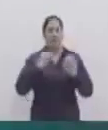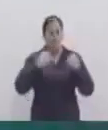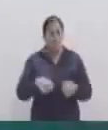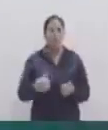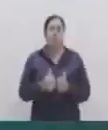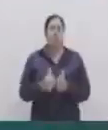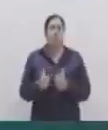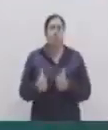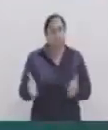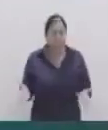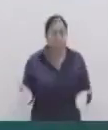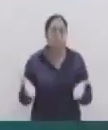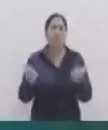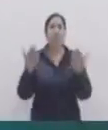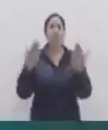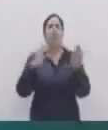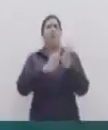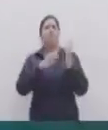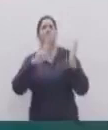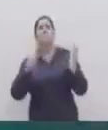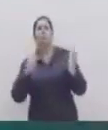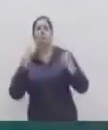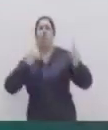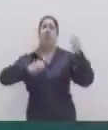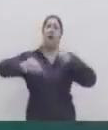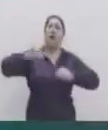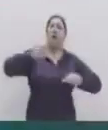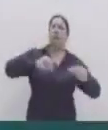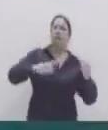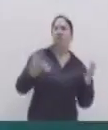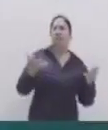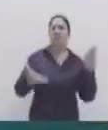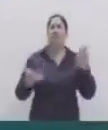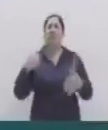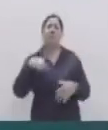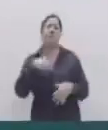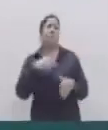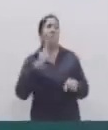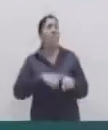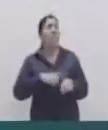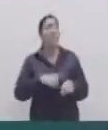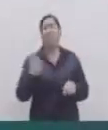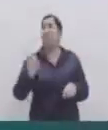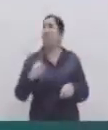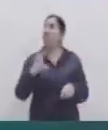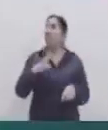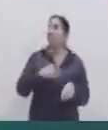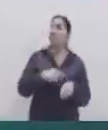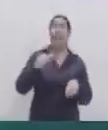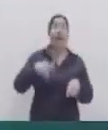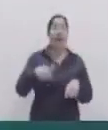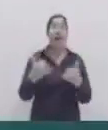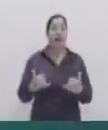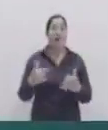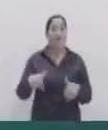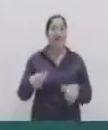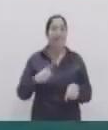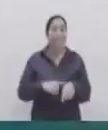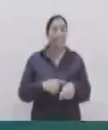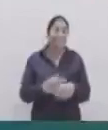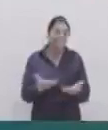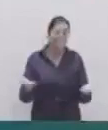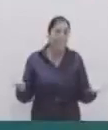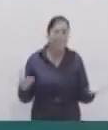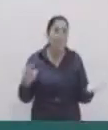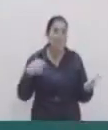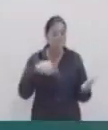echar a andar todos esos proyectos artísticos que quizá en algún momento pensamos que por tiempo no los íbamos a realizar. Yo creo que este es el momento